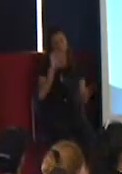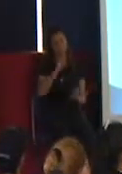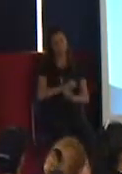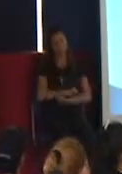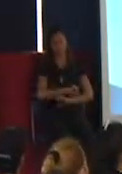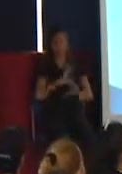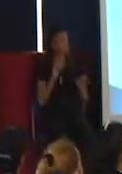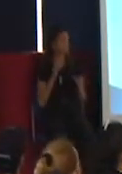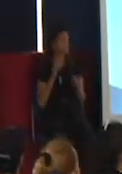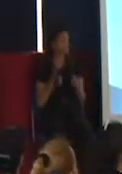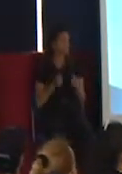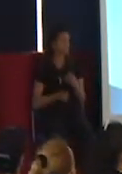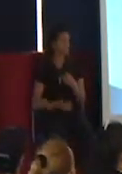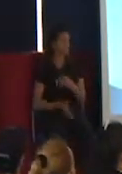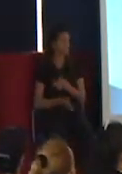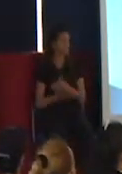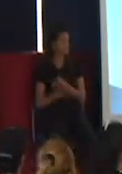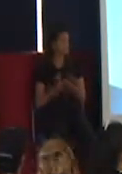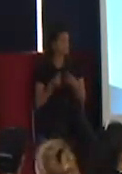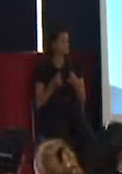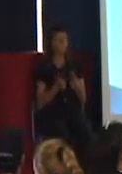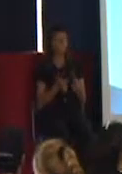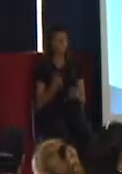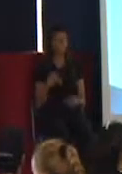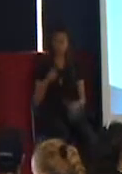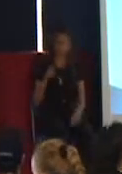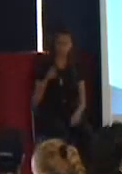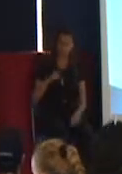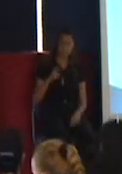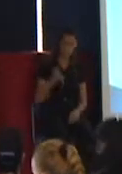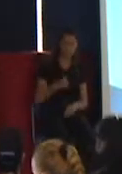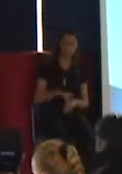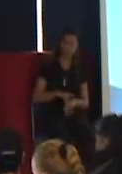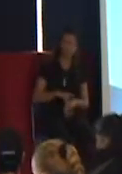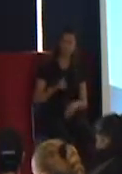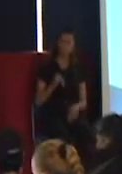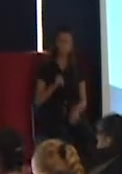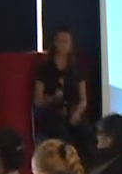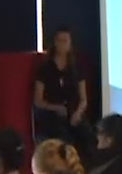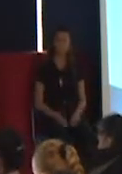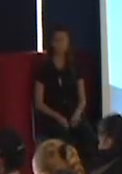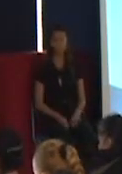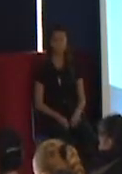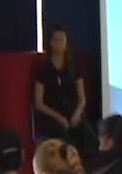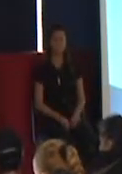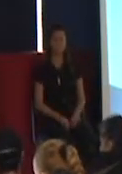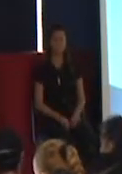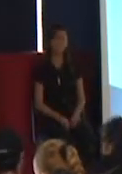Indudablemente. Voy a continuar de manera rápida. Tú necesitas ya tu tiempo, ¿cierto?